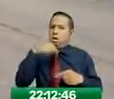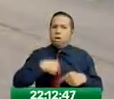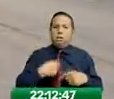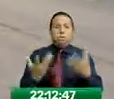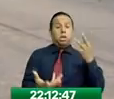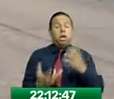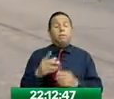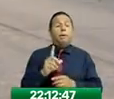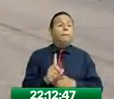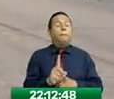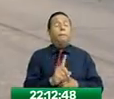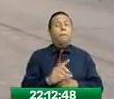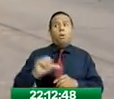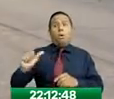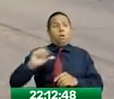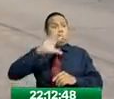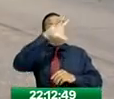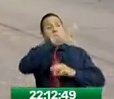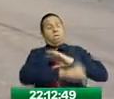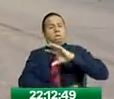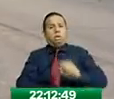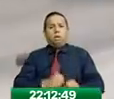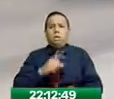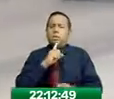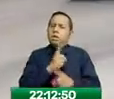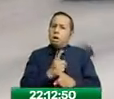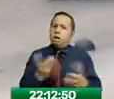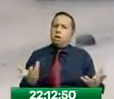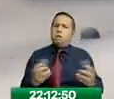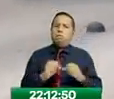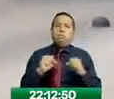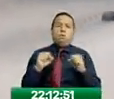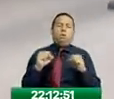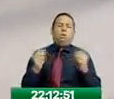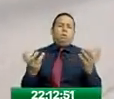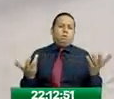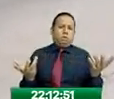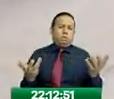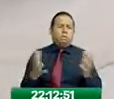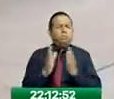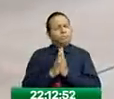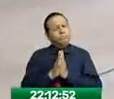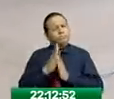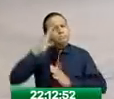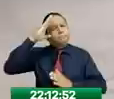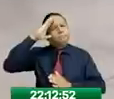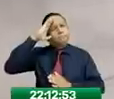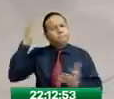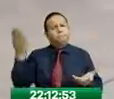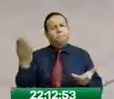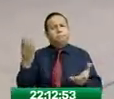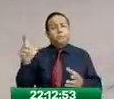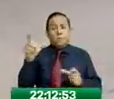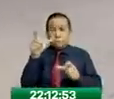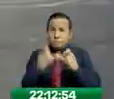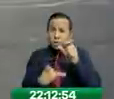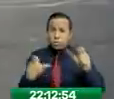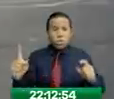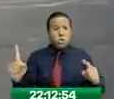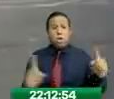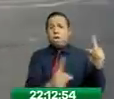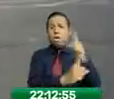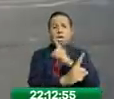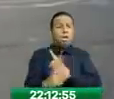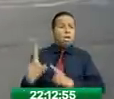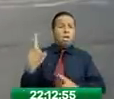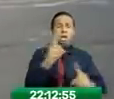cuenta no sabe dónde le sale, pero le sale. Por lo que piden a la Policía Nacional que detenga a cualquier persona sospechosa que camine por